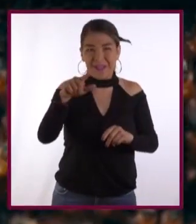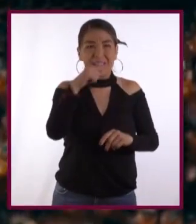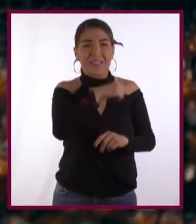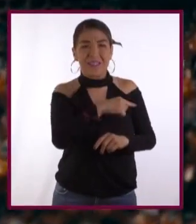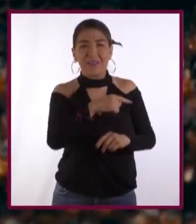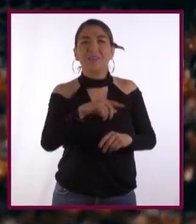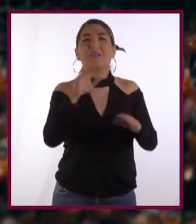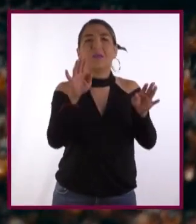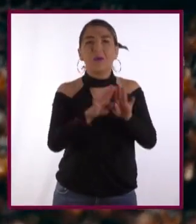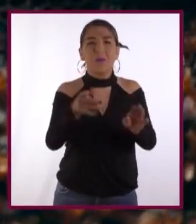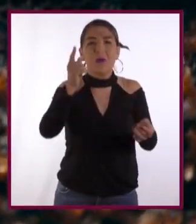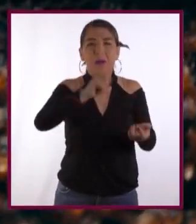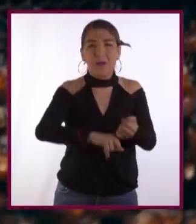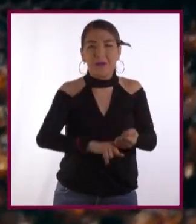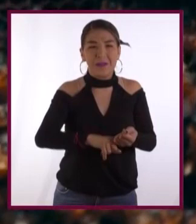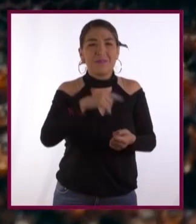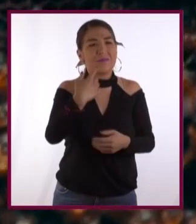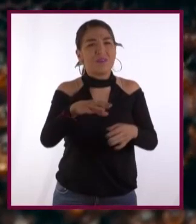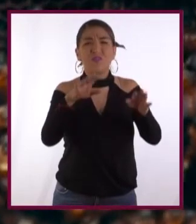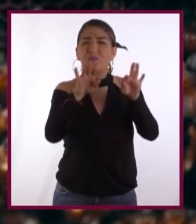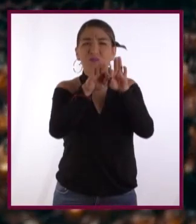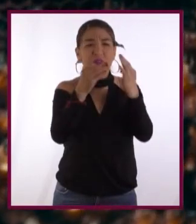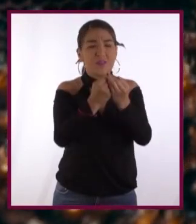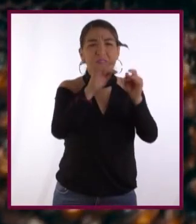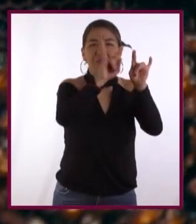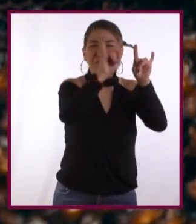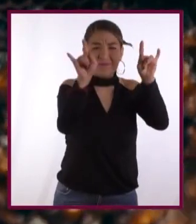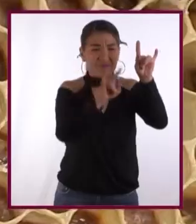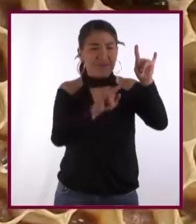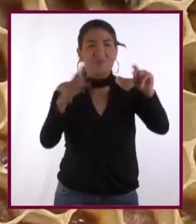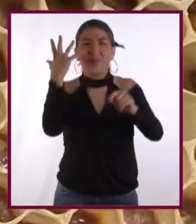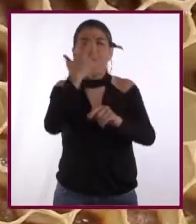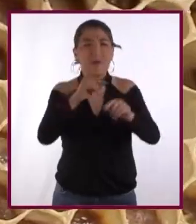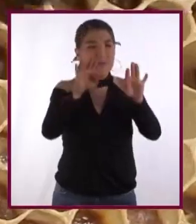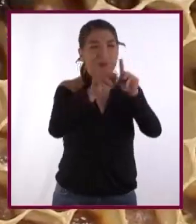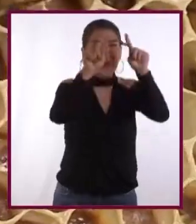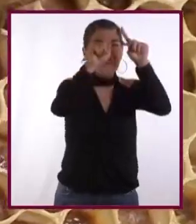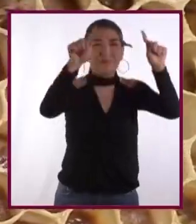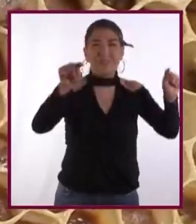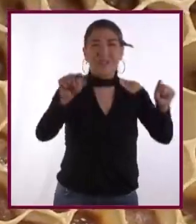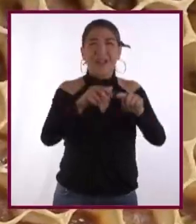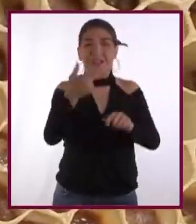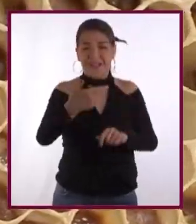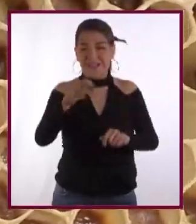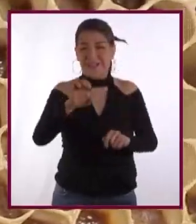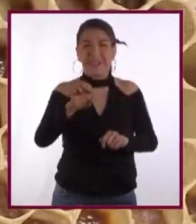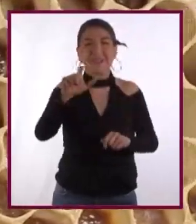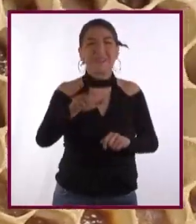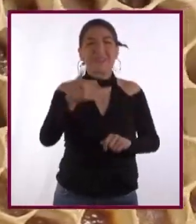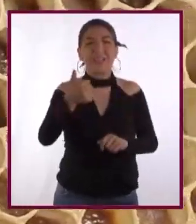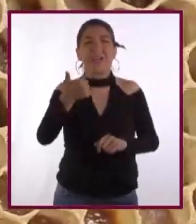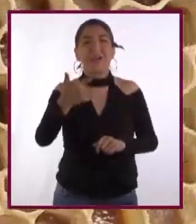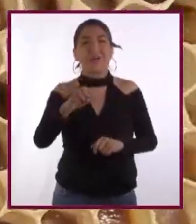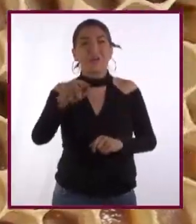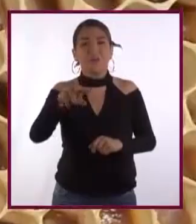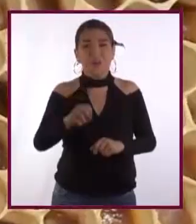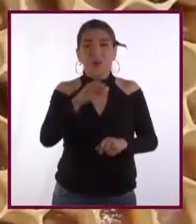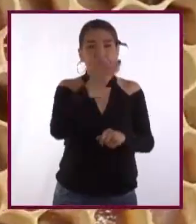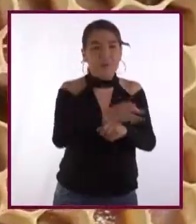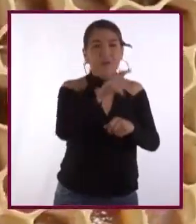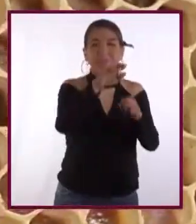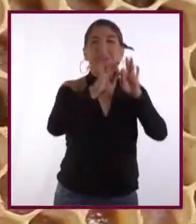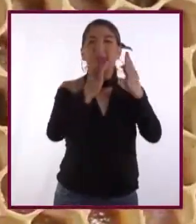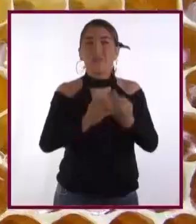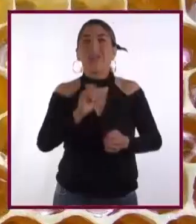El panal de las abejas está conformado por un acomodo perfecto y hermoso de hexágonos que, de acuerdo con lo que hemos visto